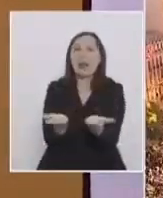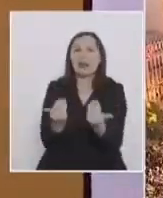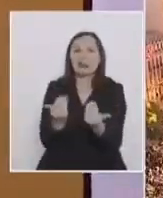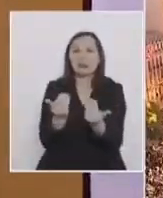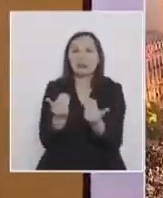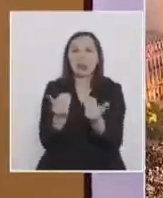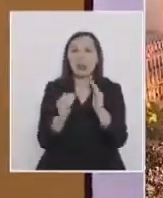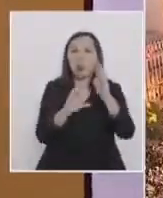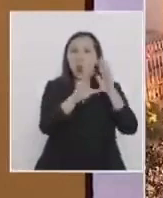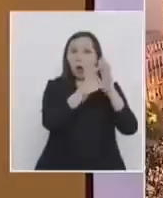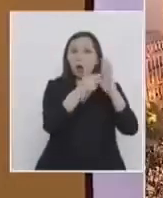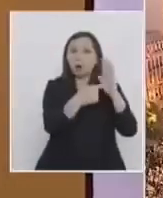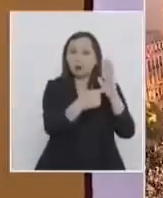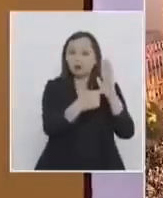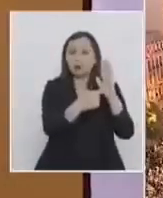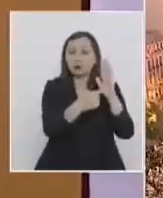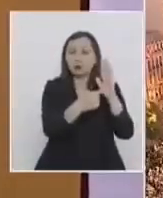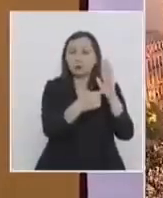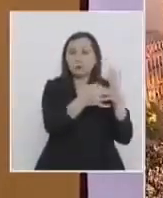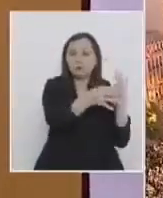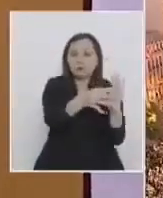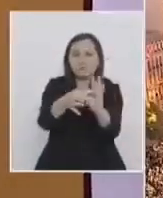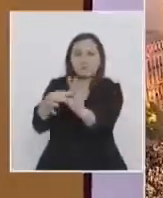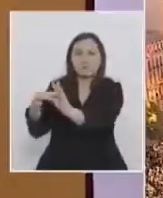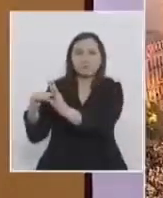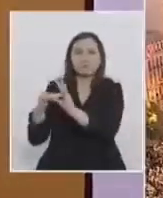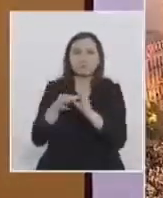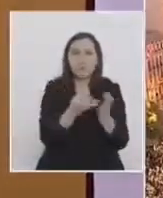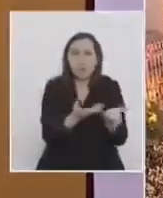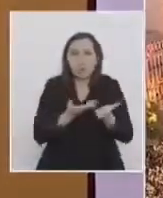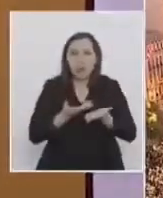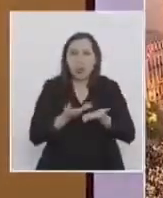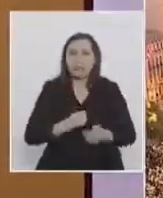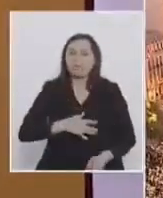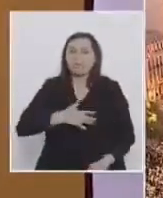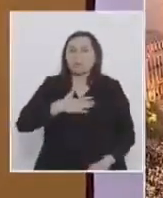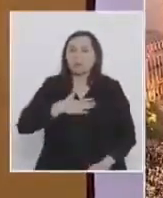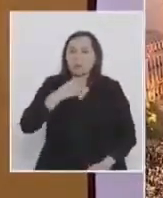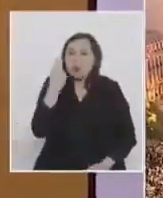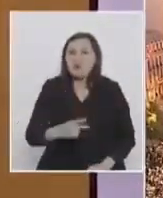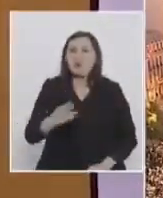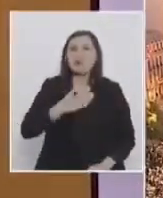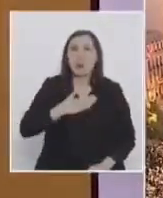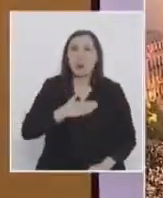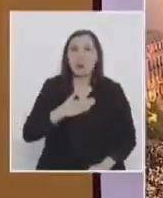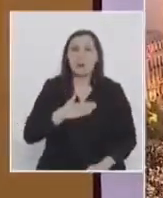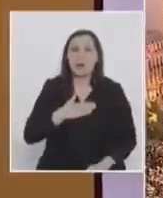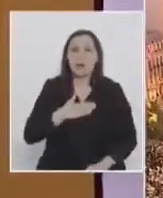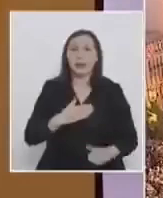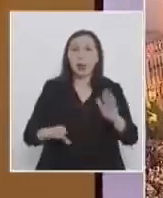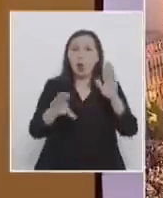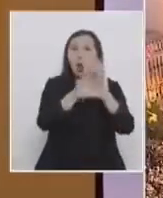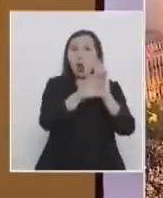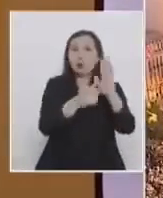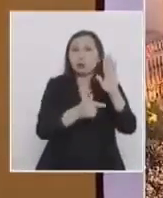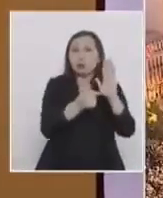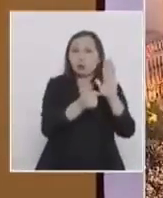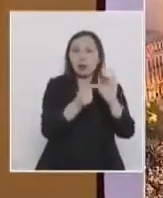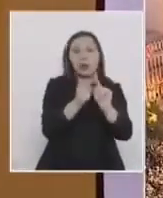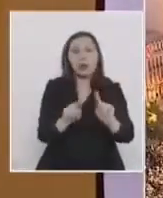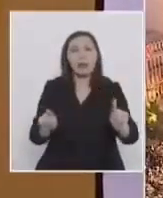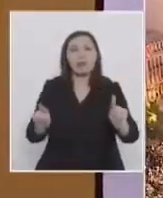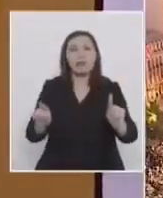Necesitamos una constitución que nos una, que sintamos como propia. Una constitución que, a